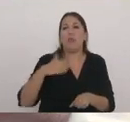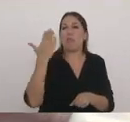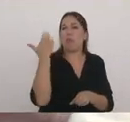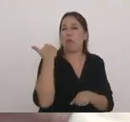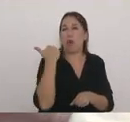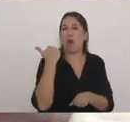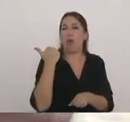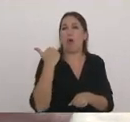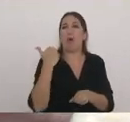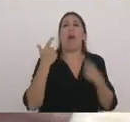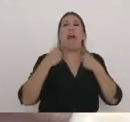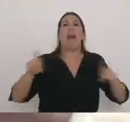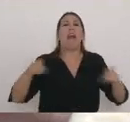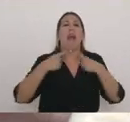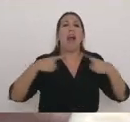el cántico,